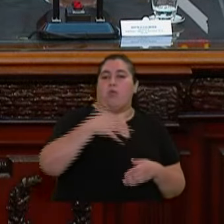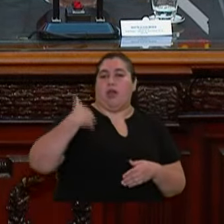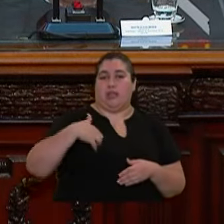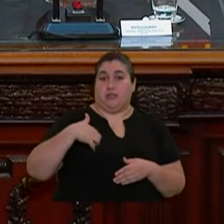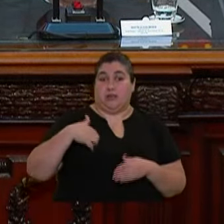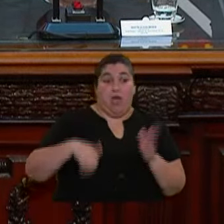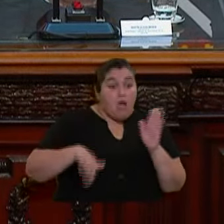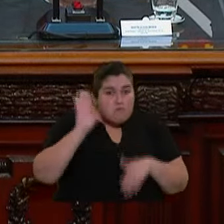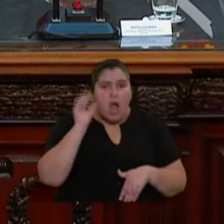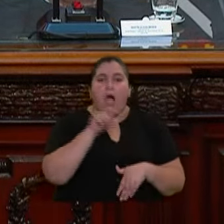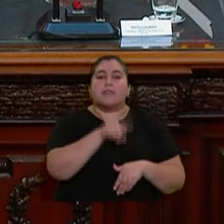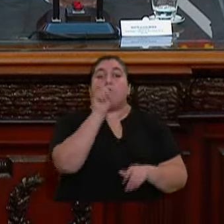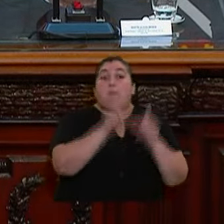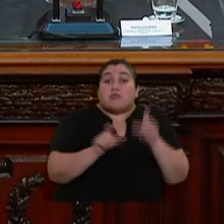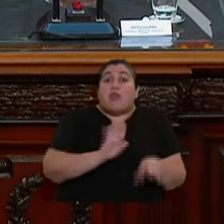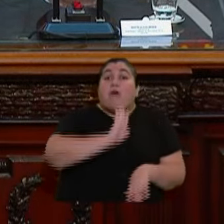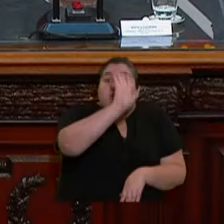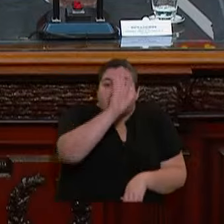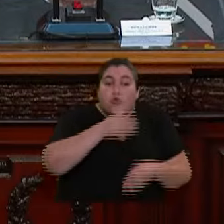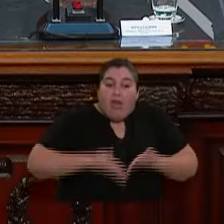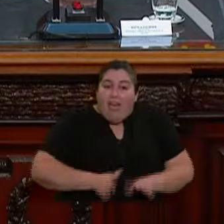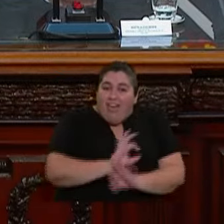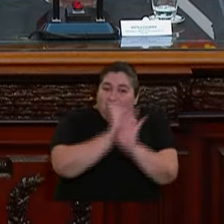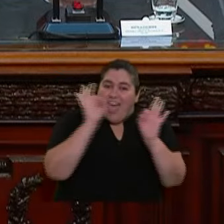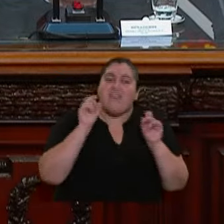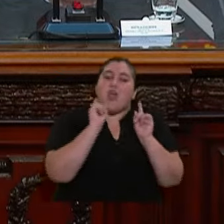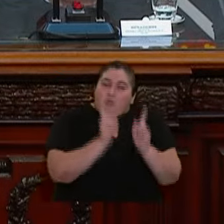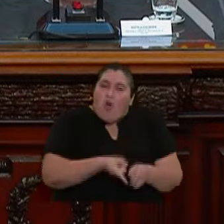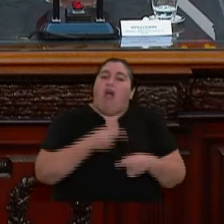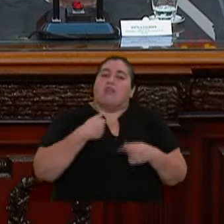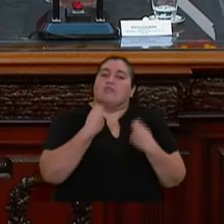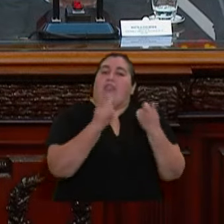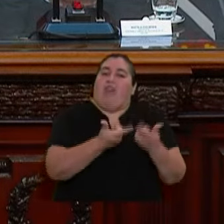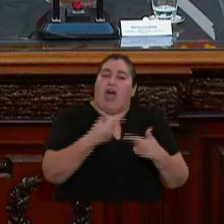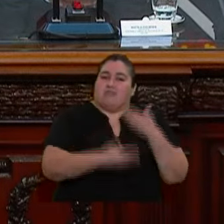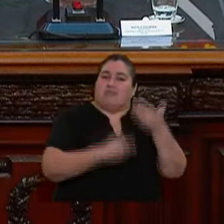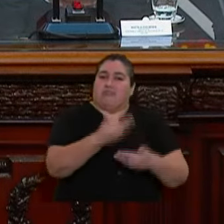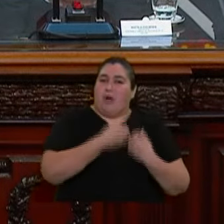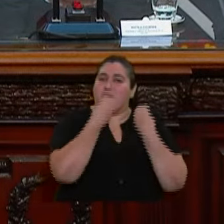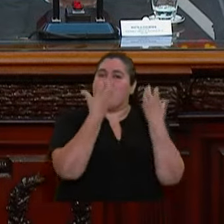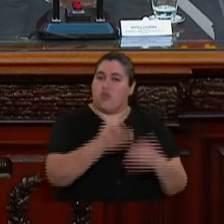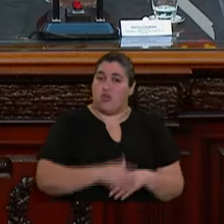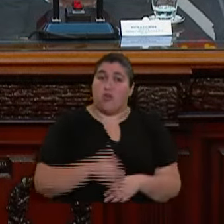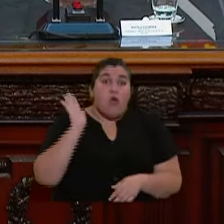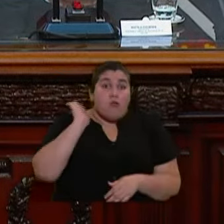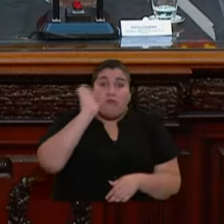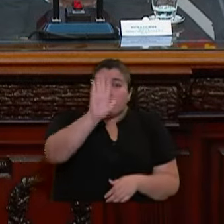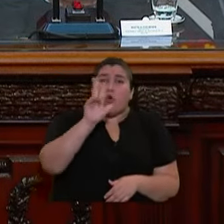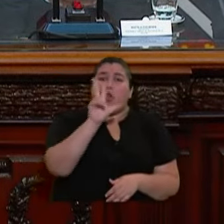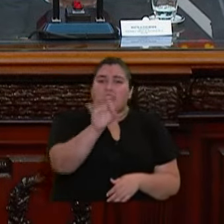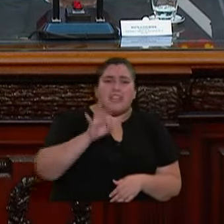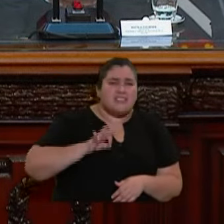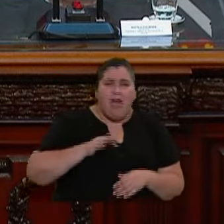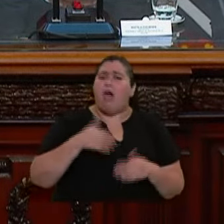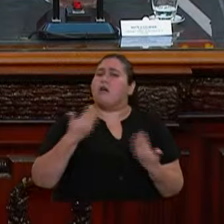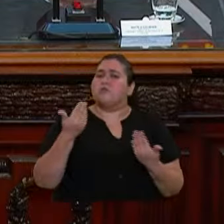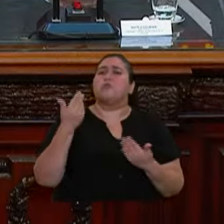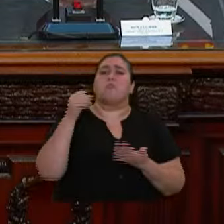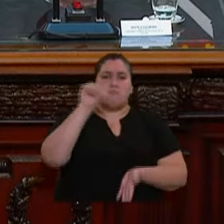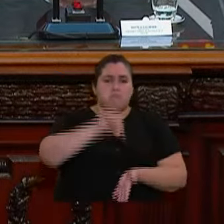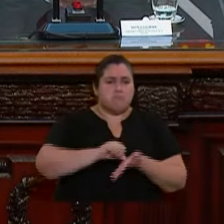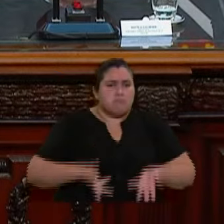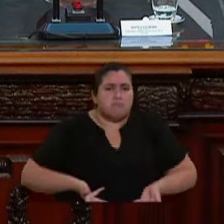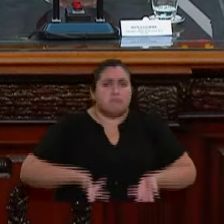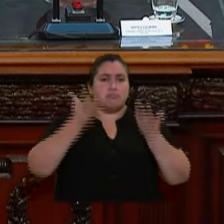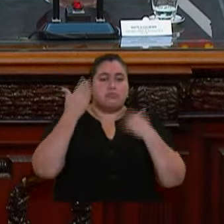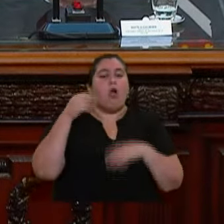los argentinos que aún no nacieron. Para que algún día, dentro de 30 años, cuando la Argentina sea una potencia mundial, las generaciones